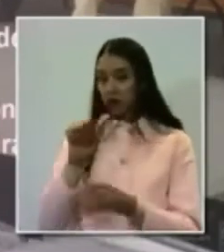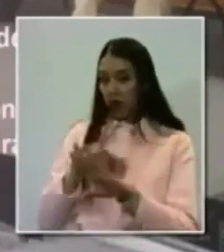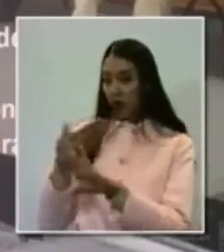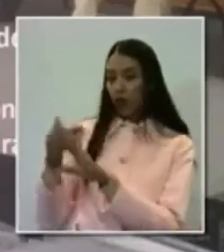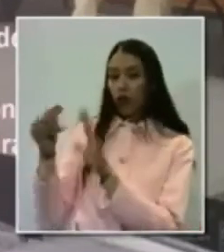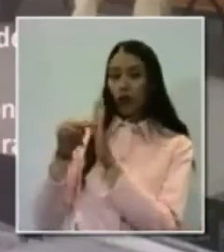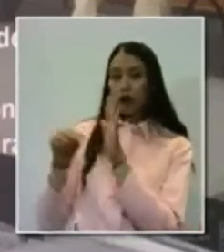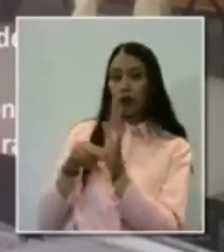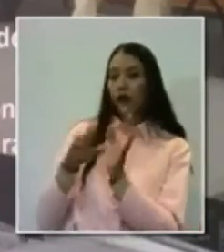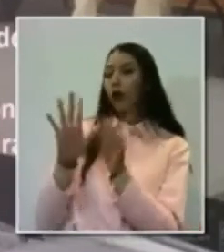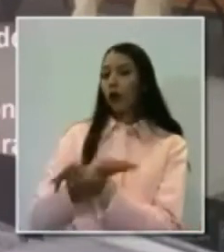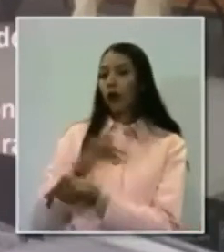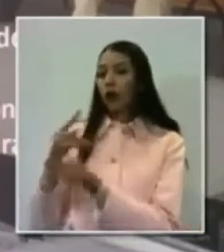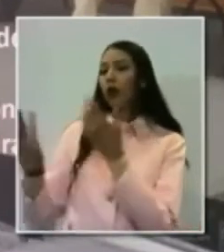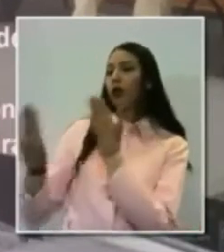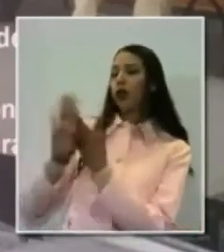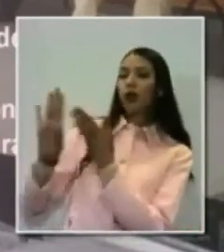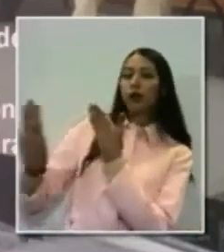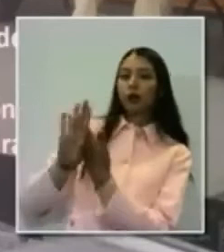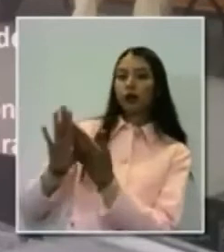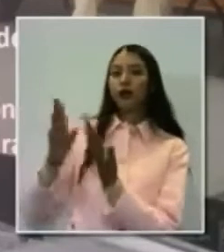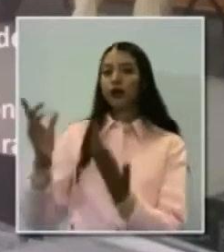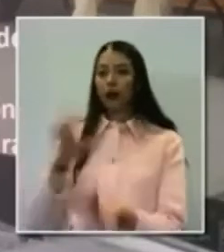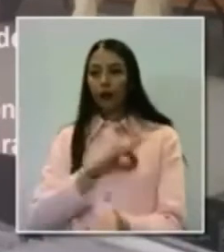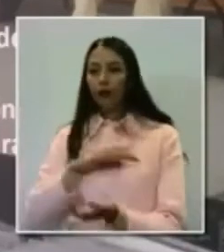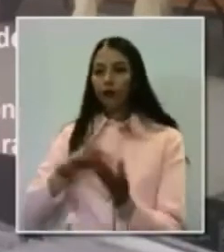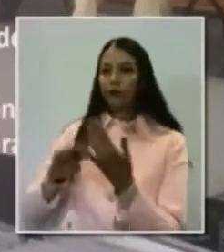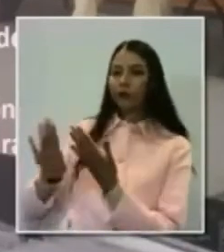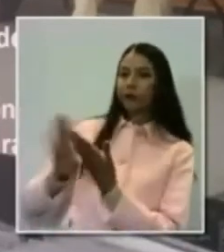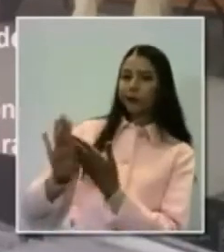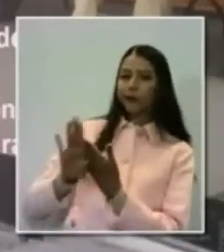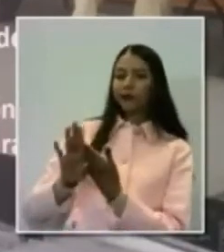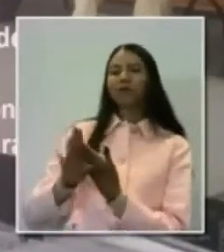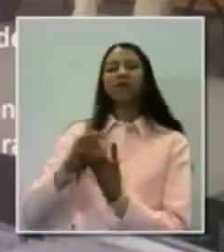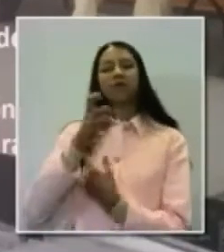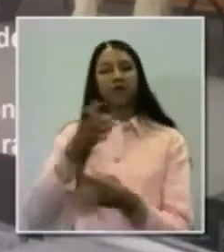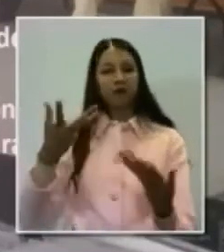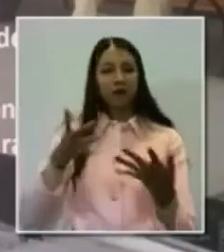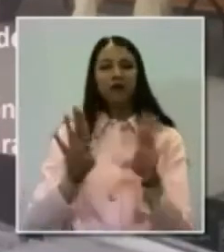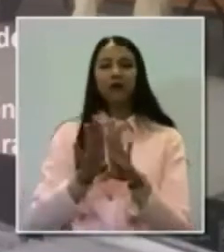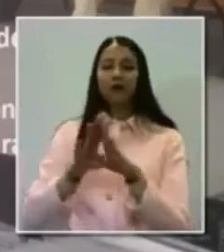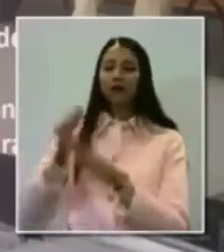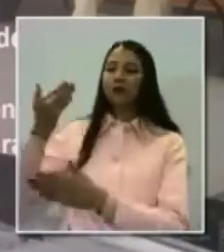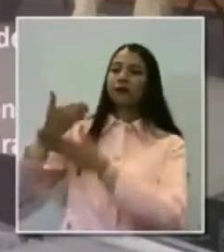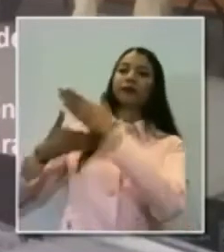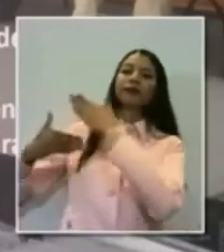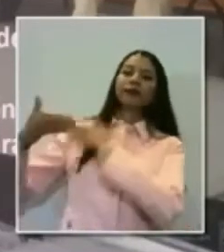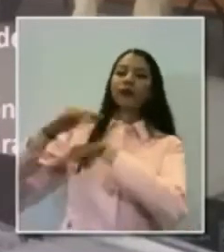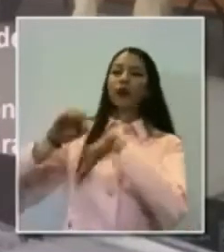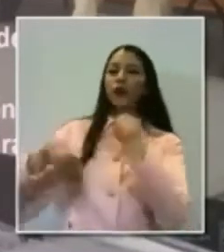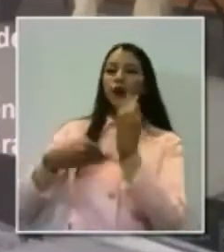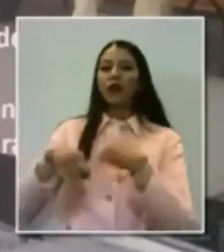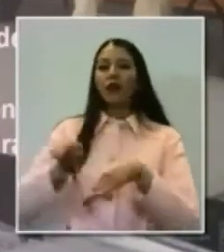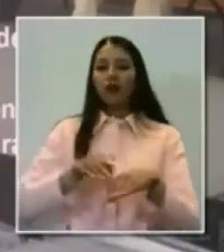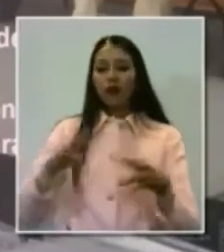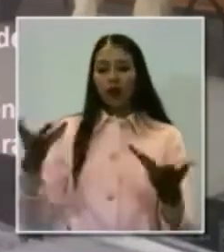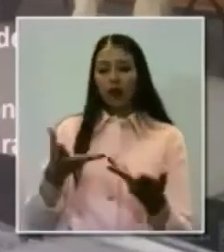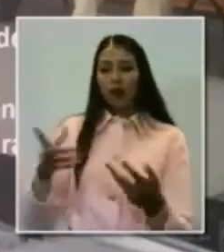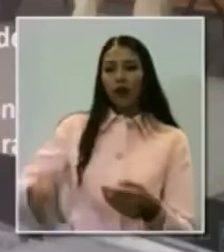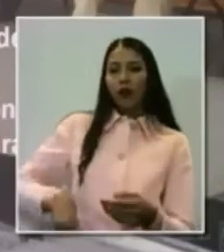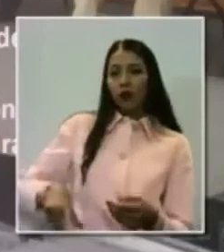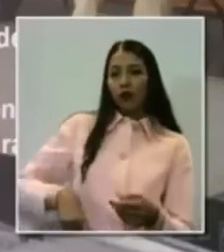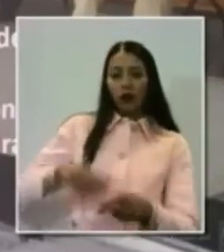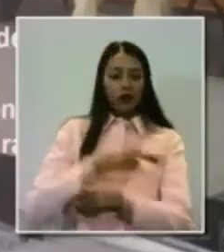por los chantajes o por las amenazas, pues lógicamente eso nos traería un retroceso en todo el trabajo que ha hecho el gobernador